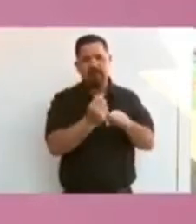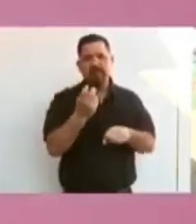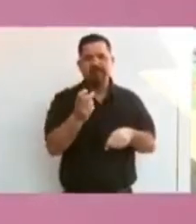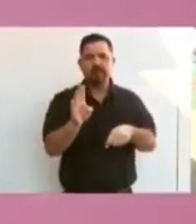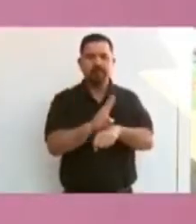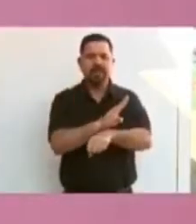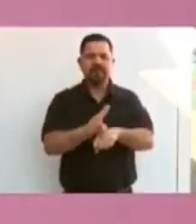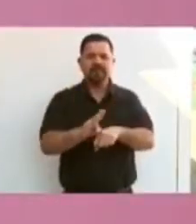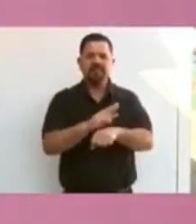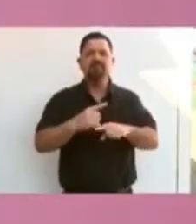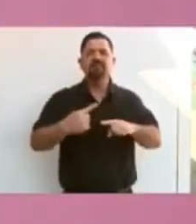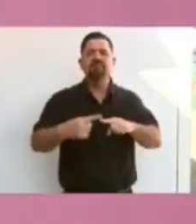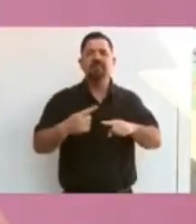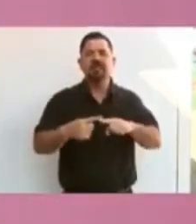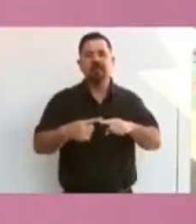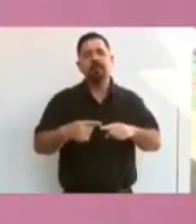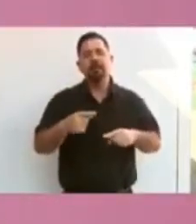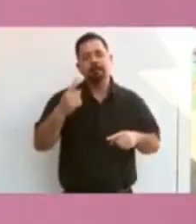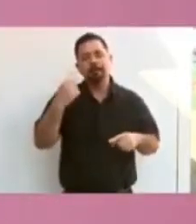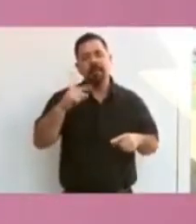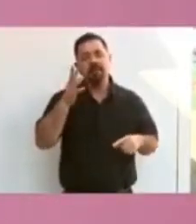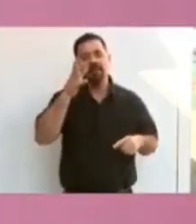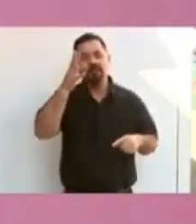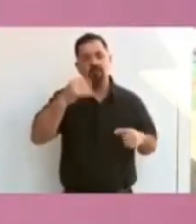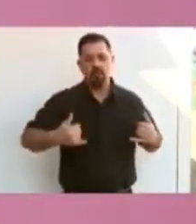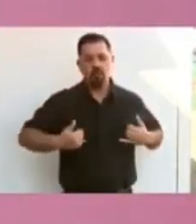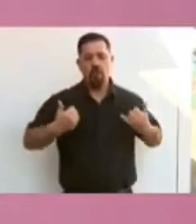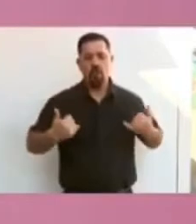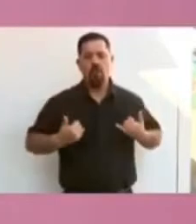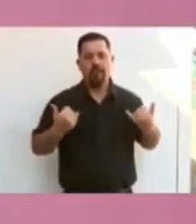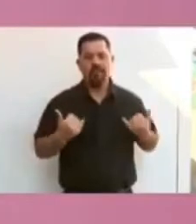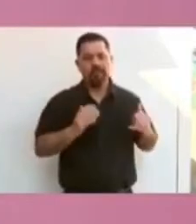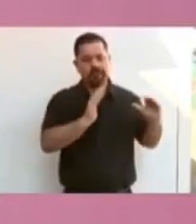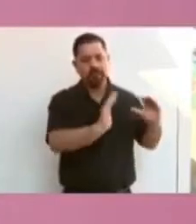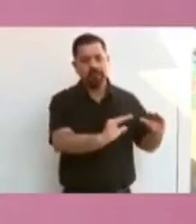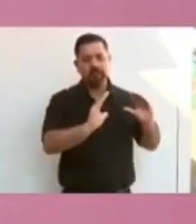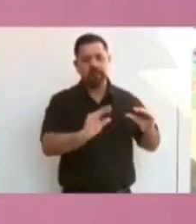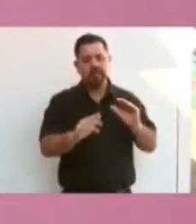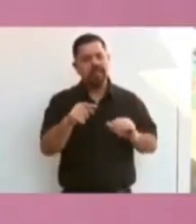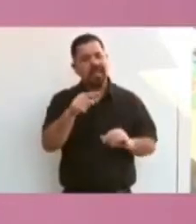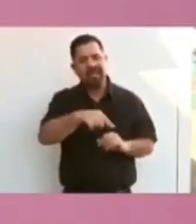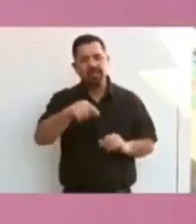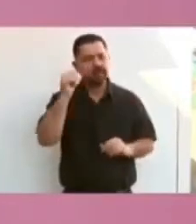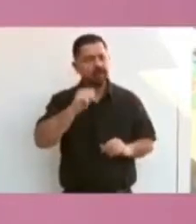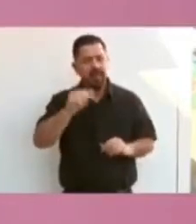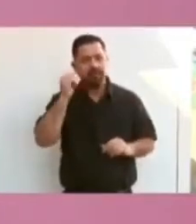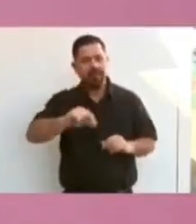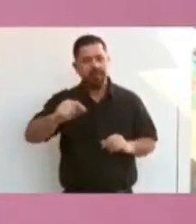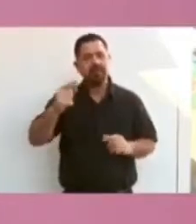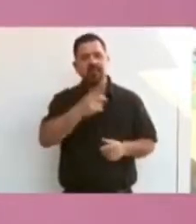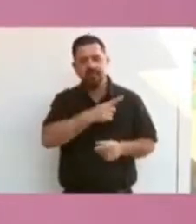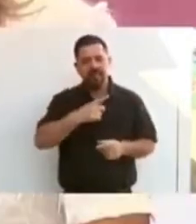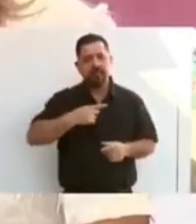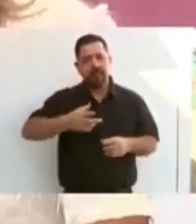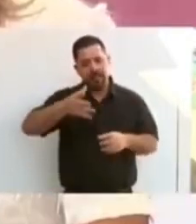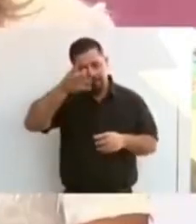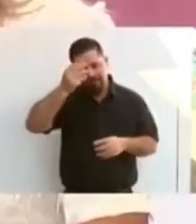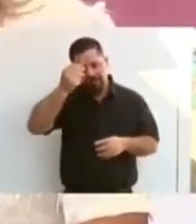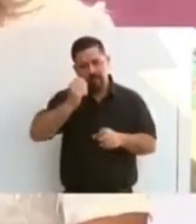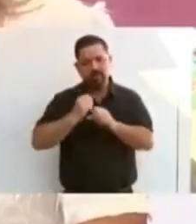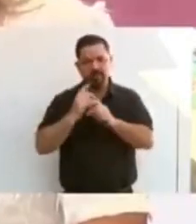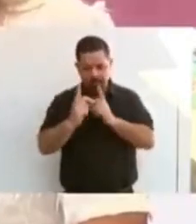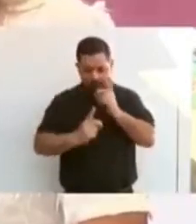beneficio, para, sobre todo para los jóvenes, que es importante que estén siempre en el tema del deporte y alejado de